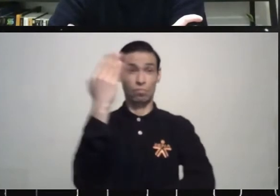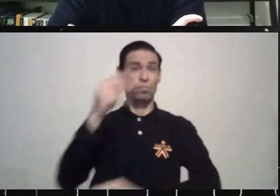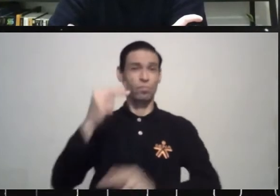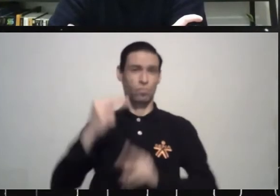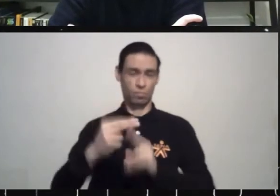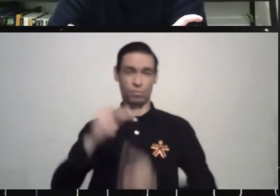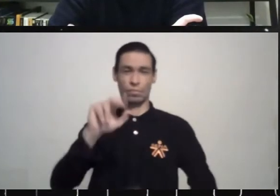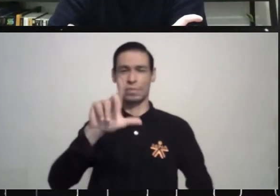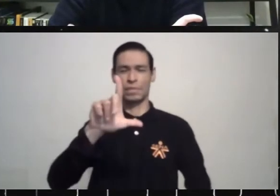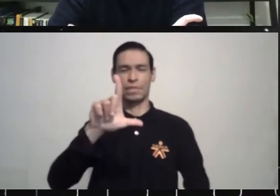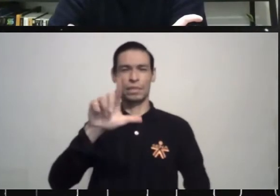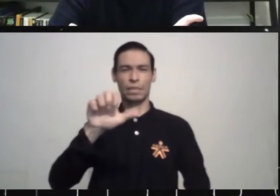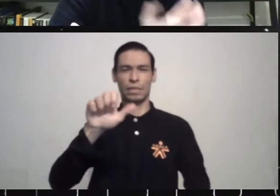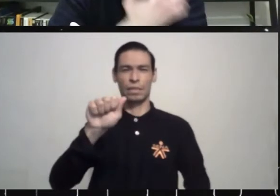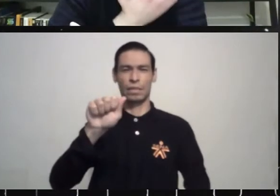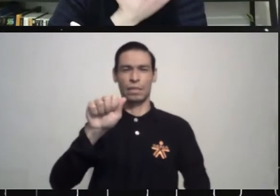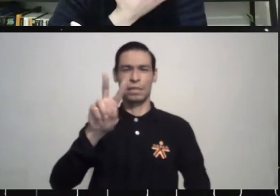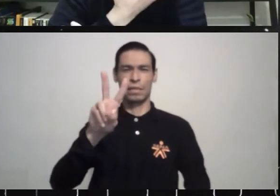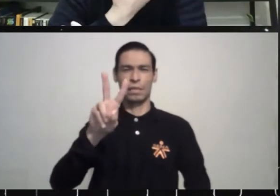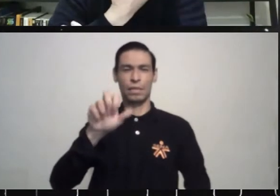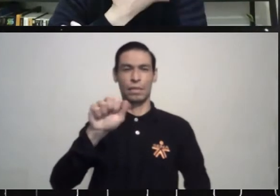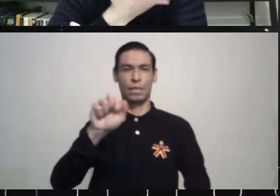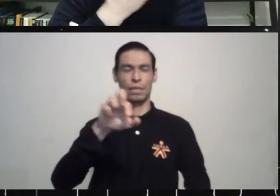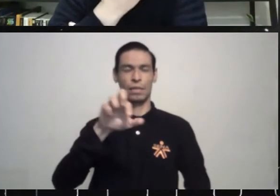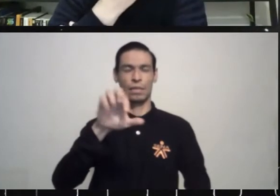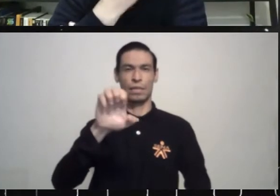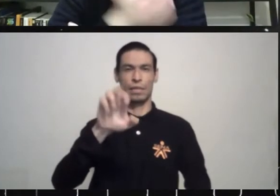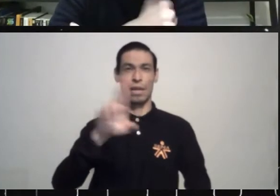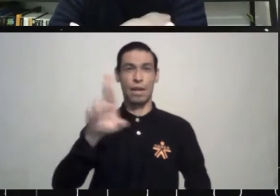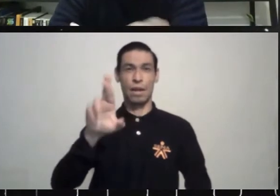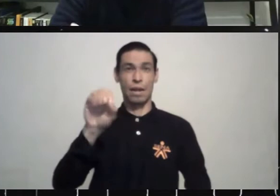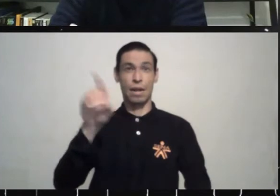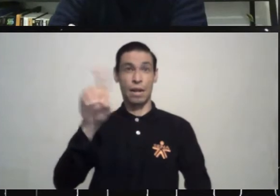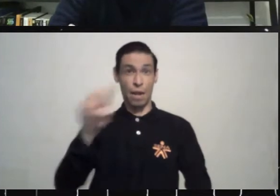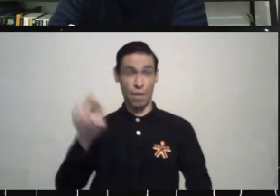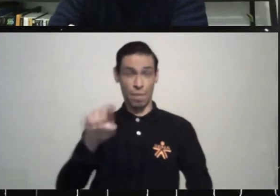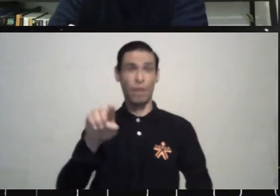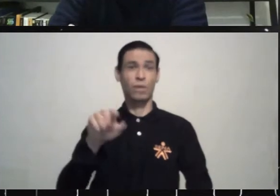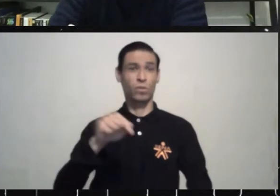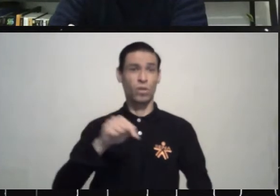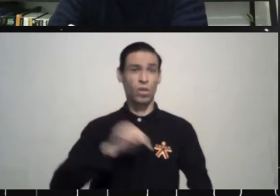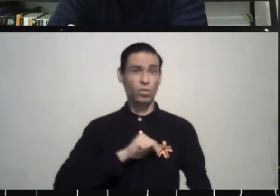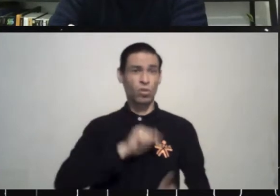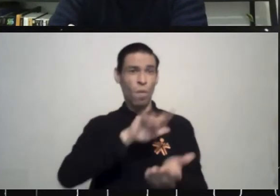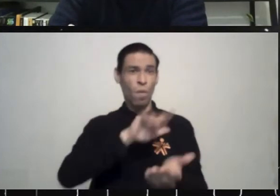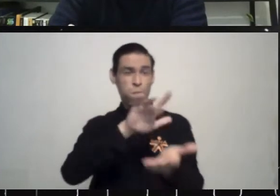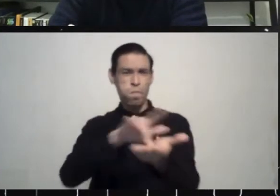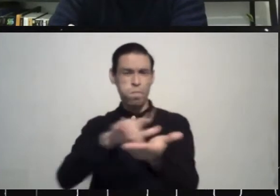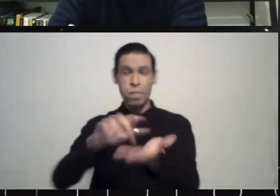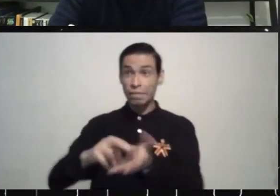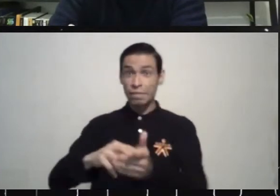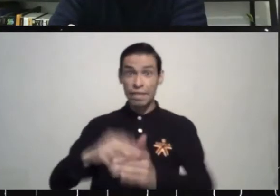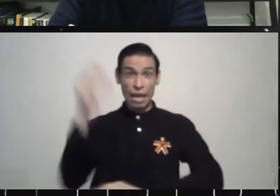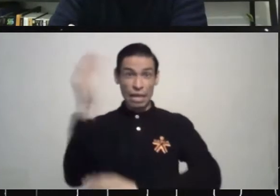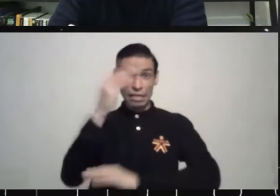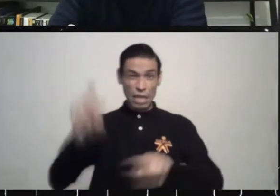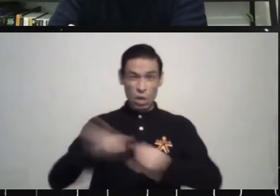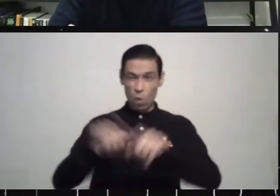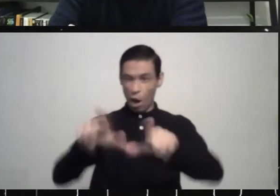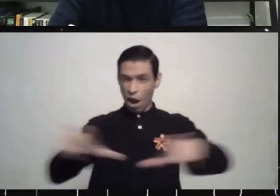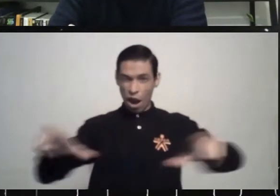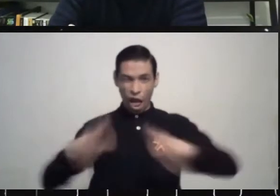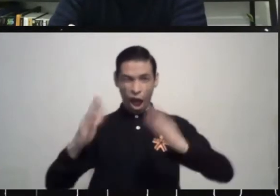interesante, porque salas de cine que no son las tradicionales, o bueno, no son las grandes, las marcas